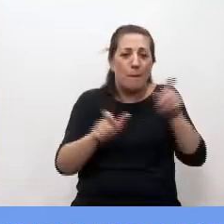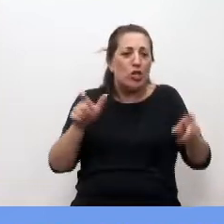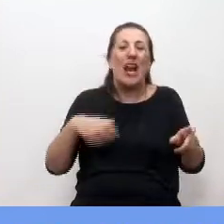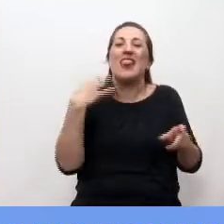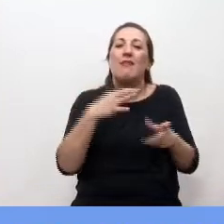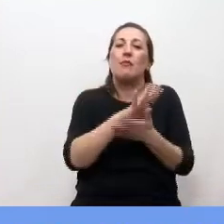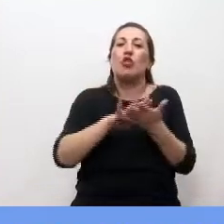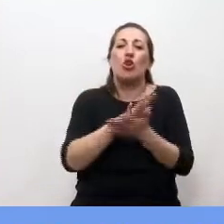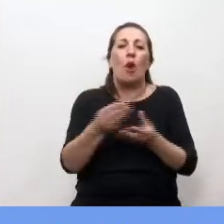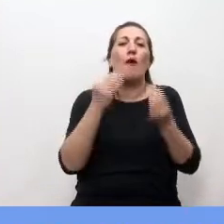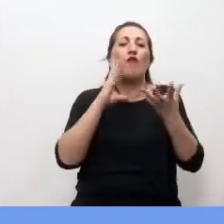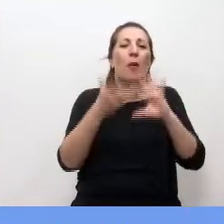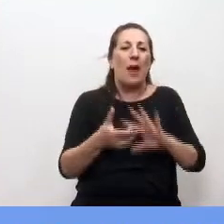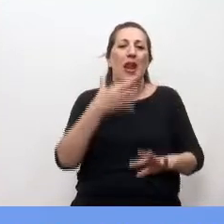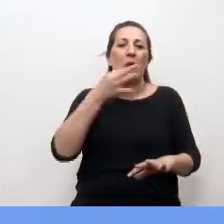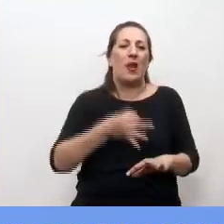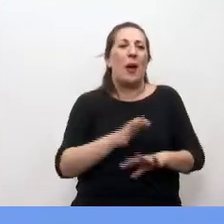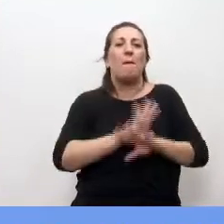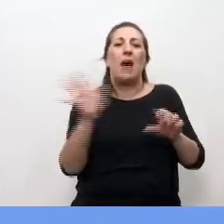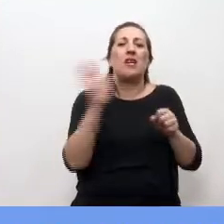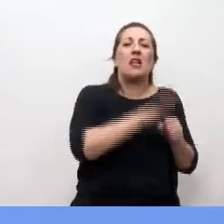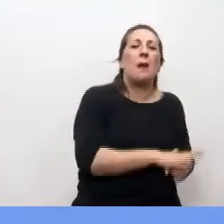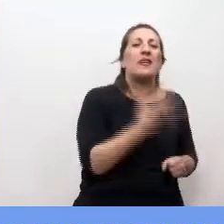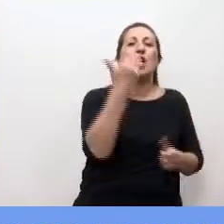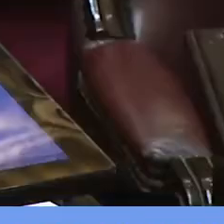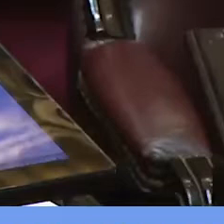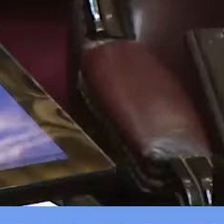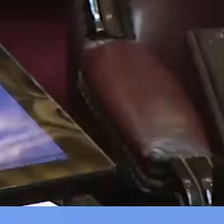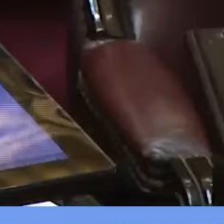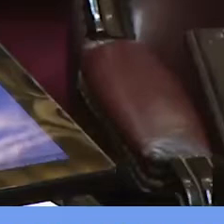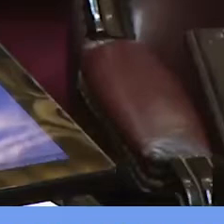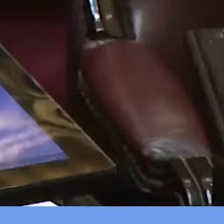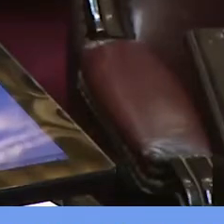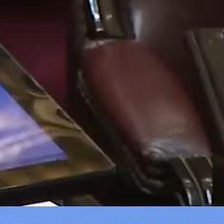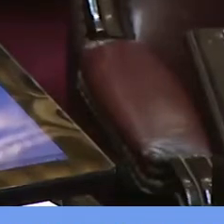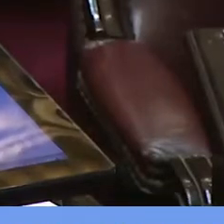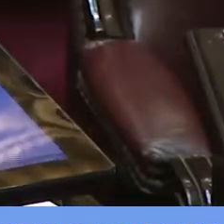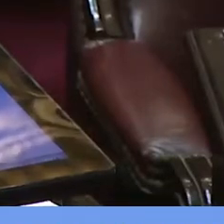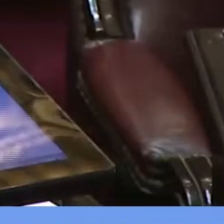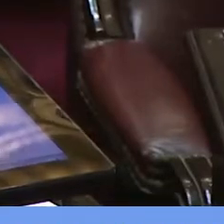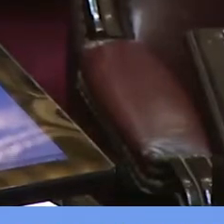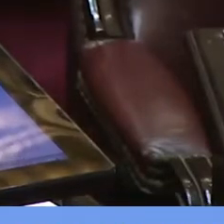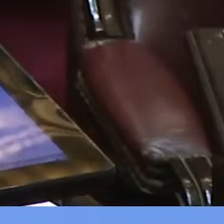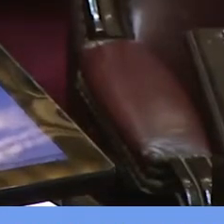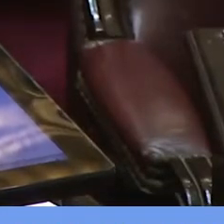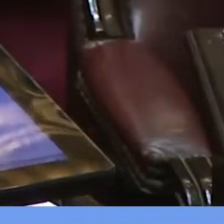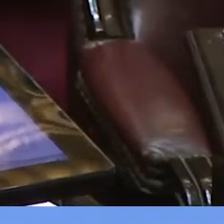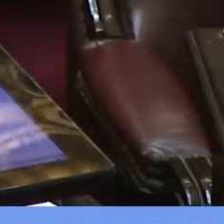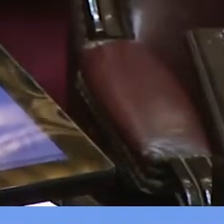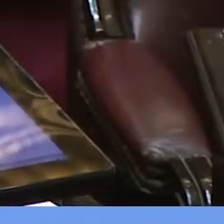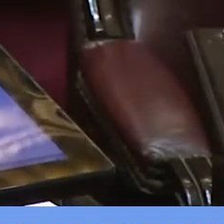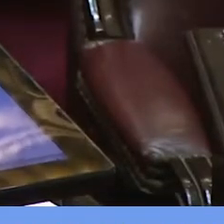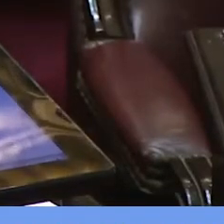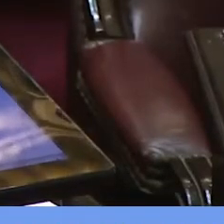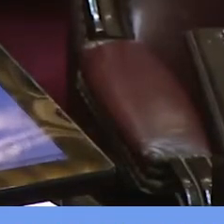y dejar de ocultar a 5 millones de Pobres y de personas en situación de vulnerabilidad en cuanto a su hábitat